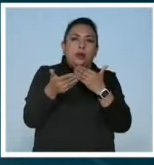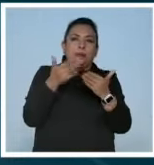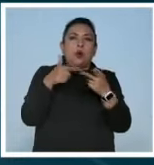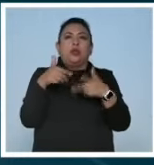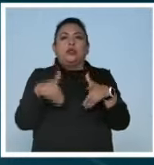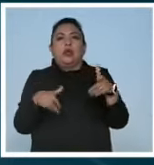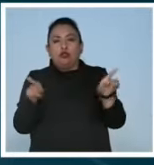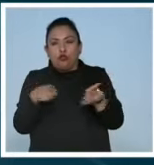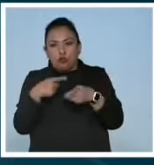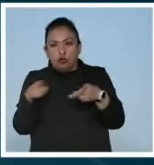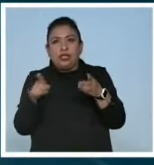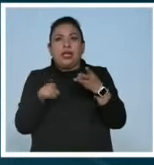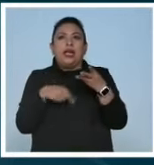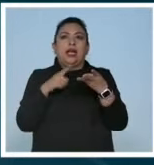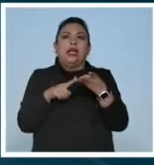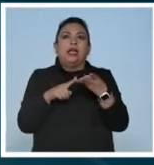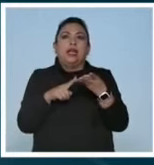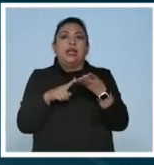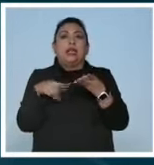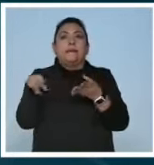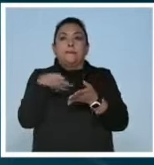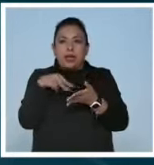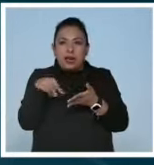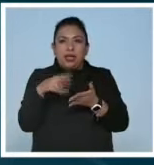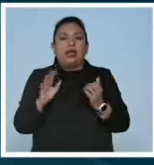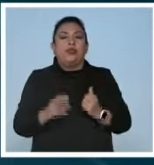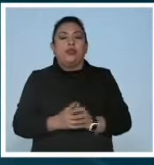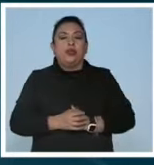teatro musical, ballet.